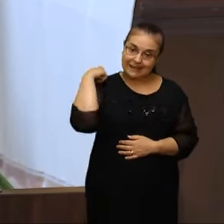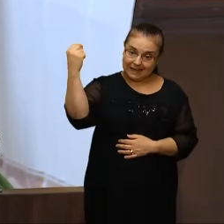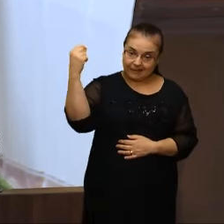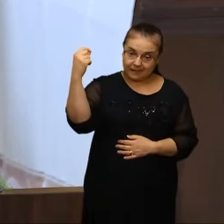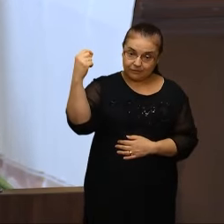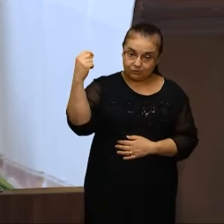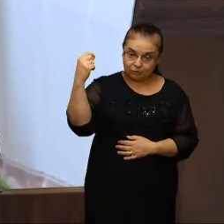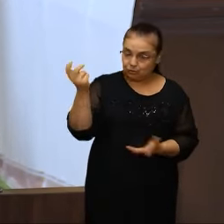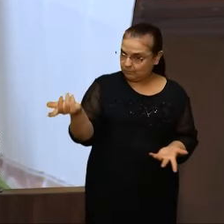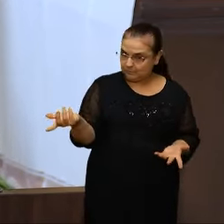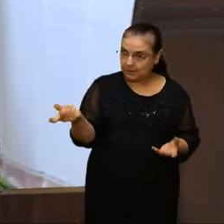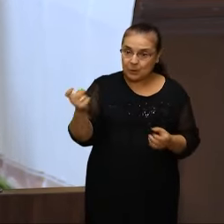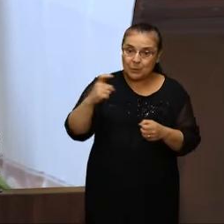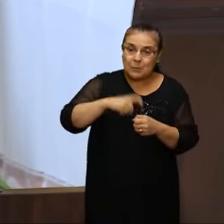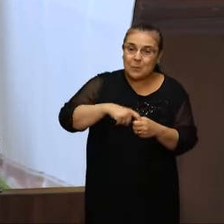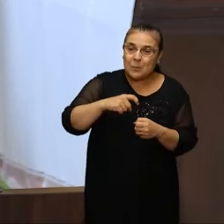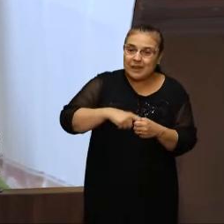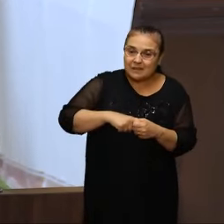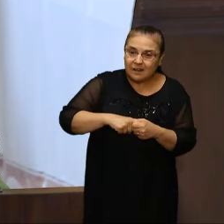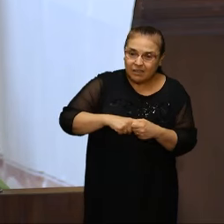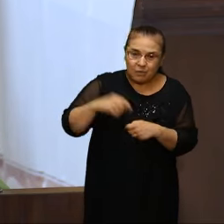aunque perteneciésemos al mundo gentil.